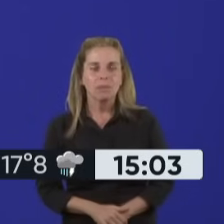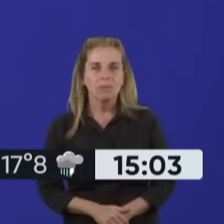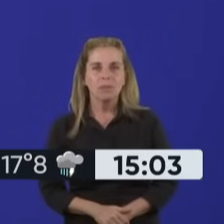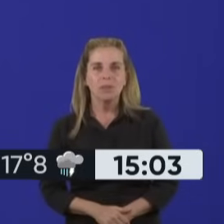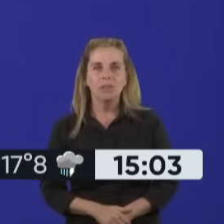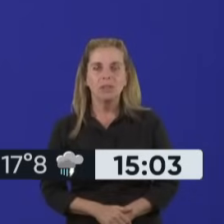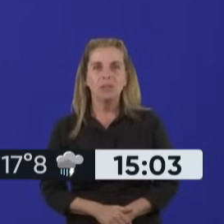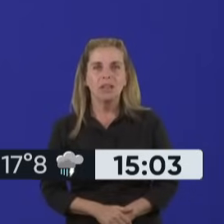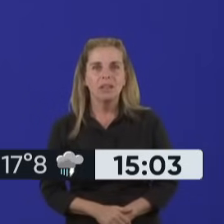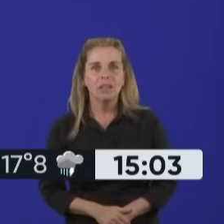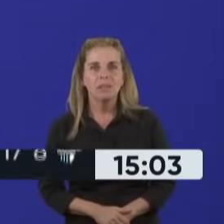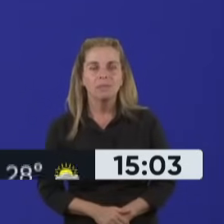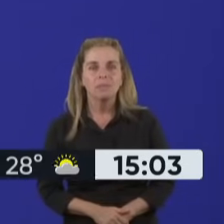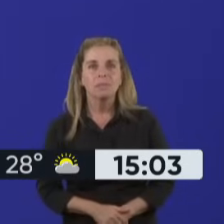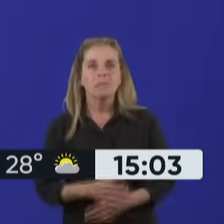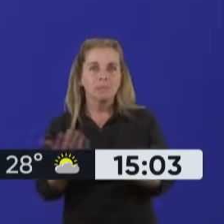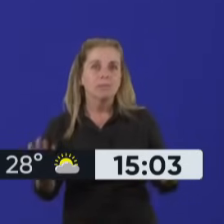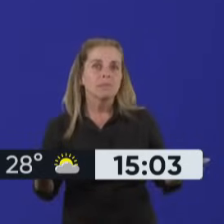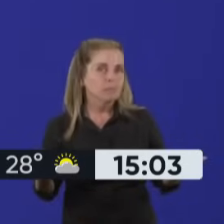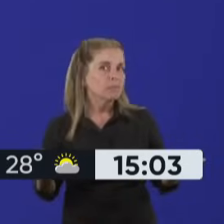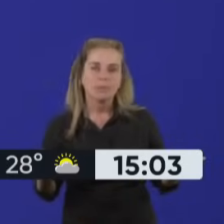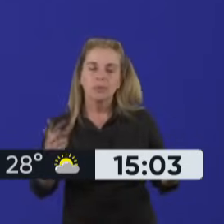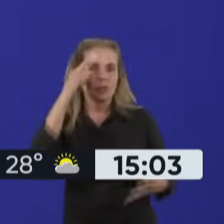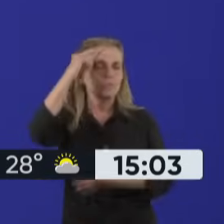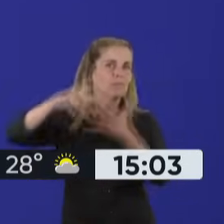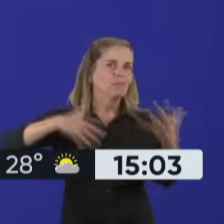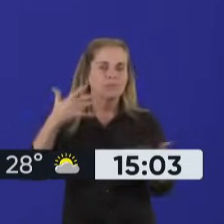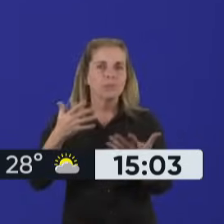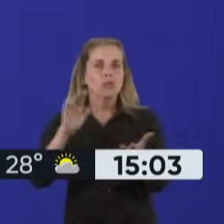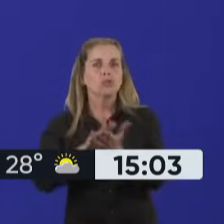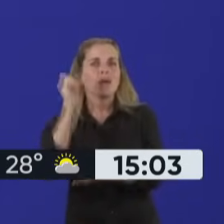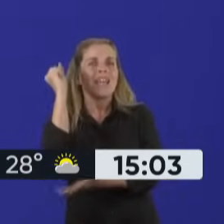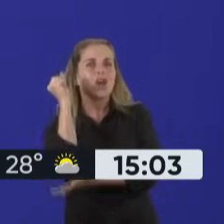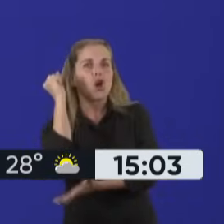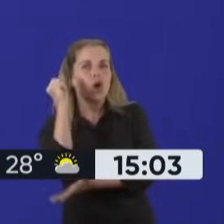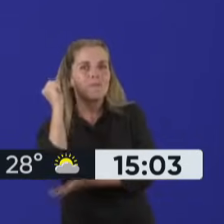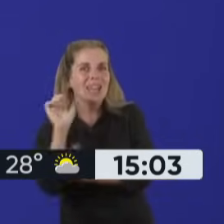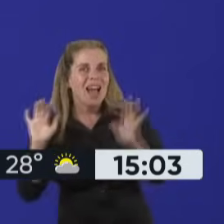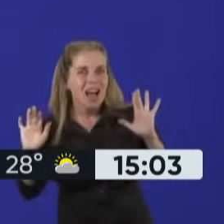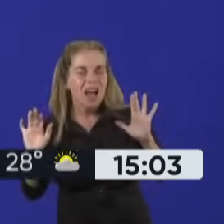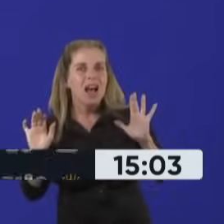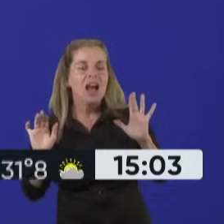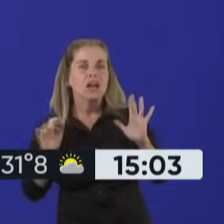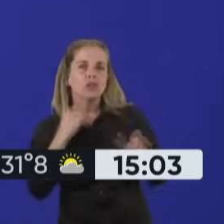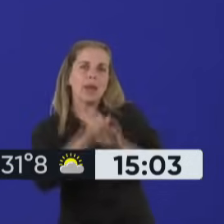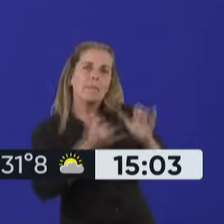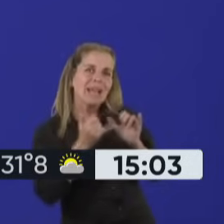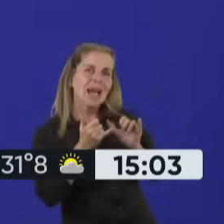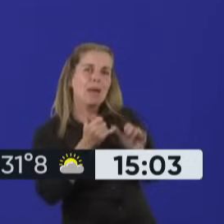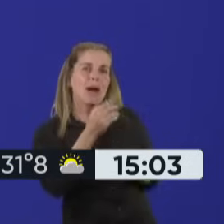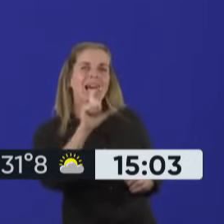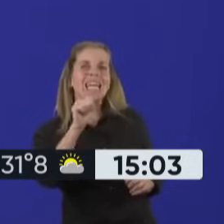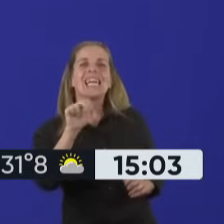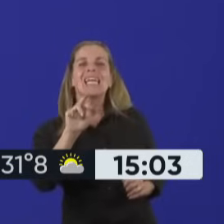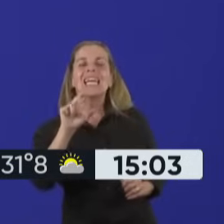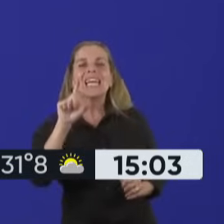Bueno, imagínense que semejante torpedo a la economía neoclásica no la tenía muy cómoda a